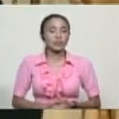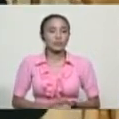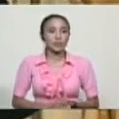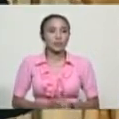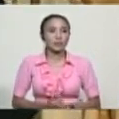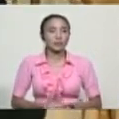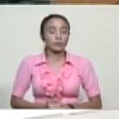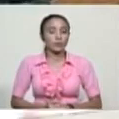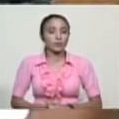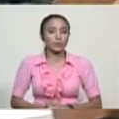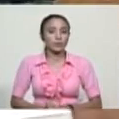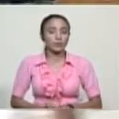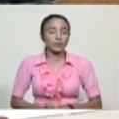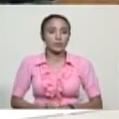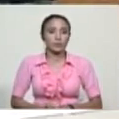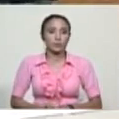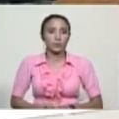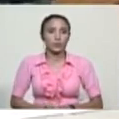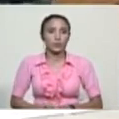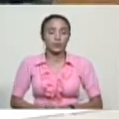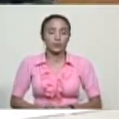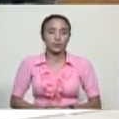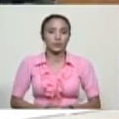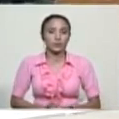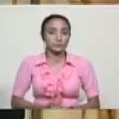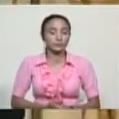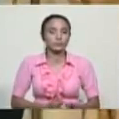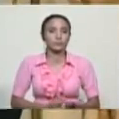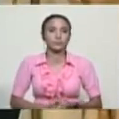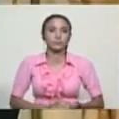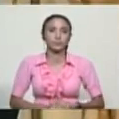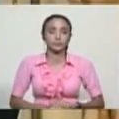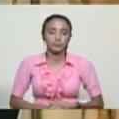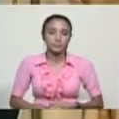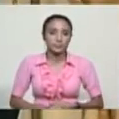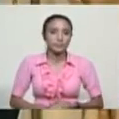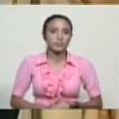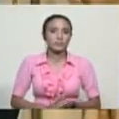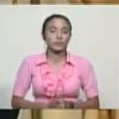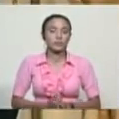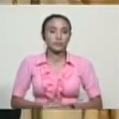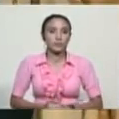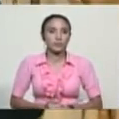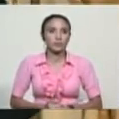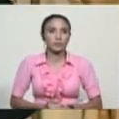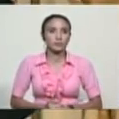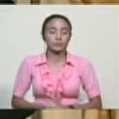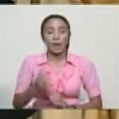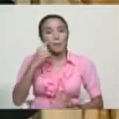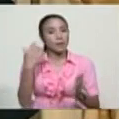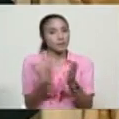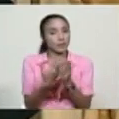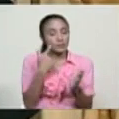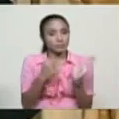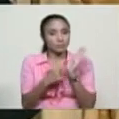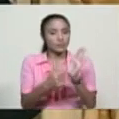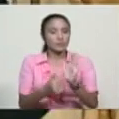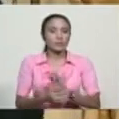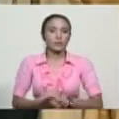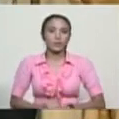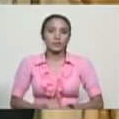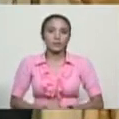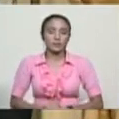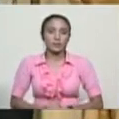acelerar, avanzar, cambiar todo lo que tenga que ser cambiado para hacer realidad el proyecto